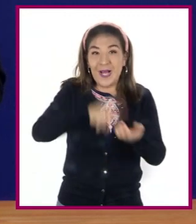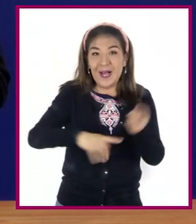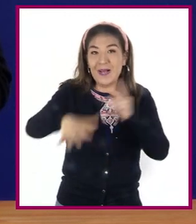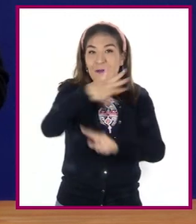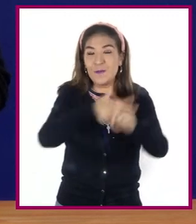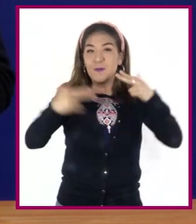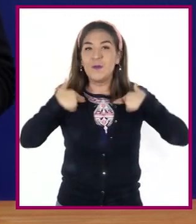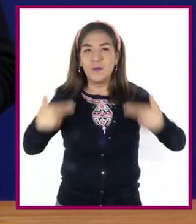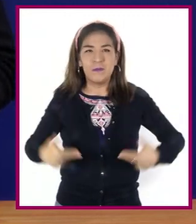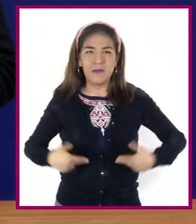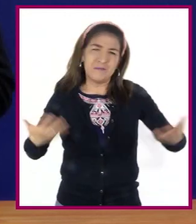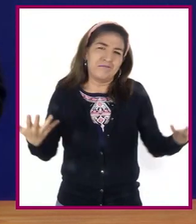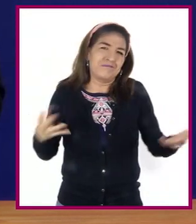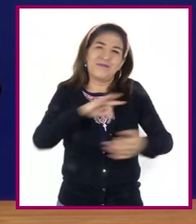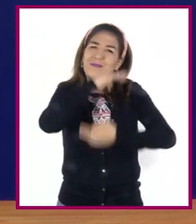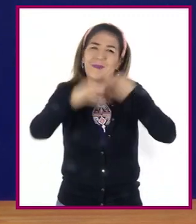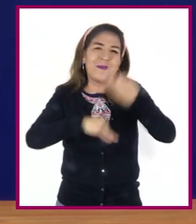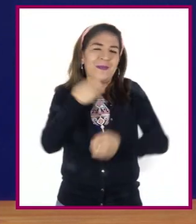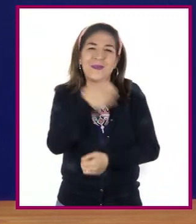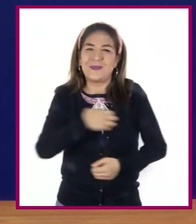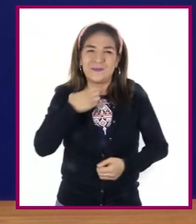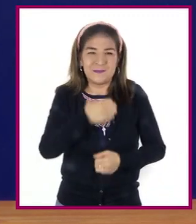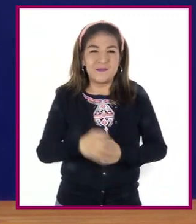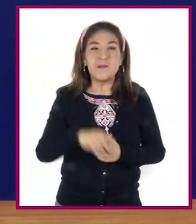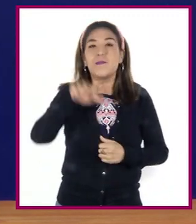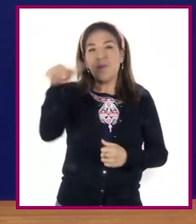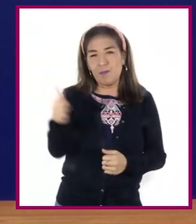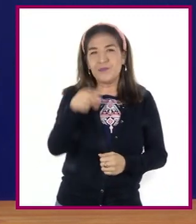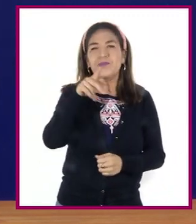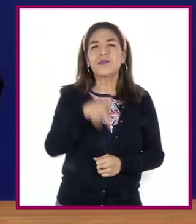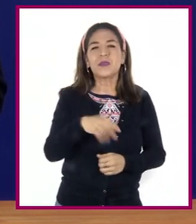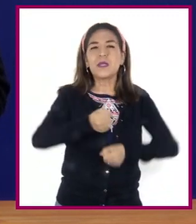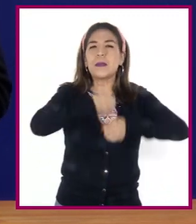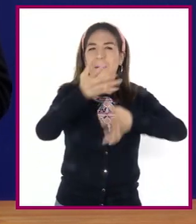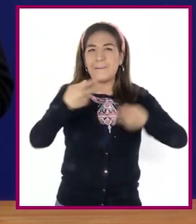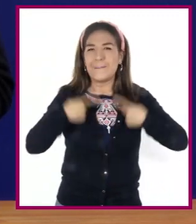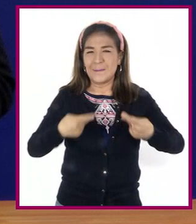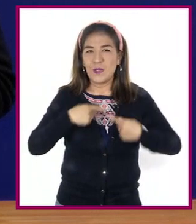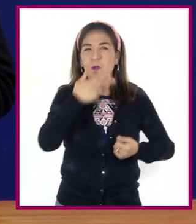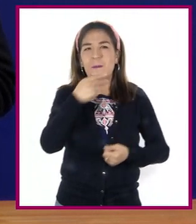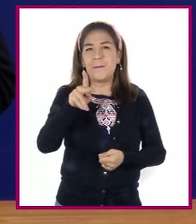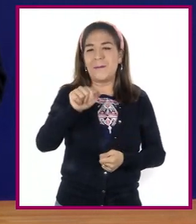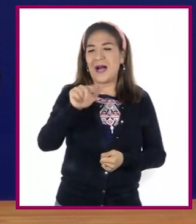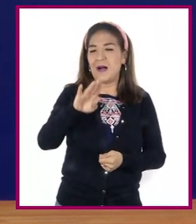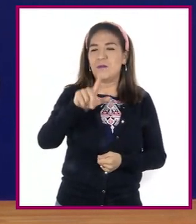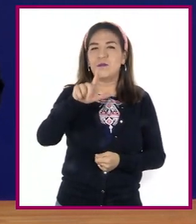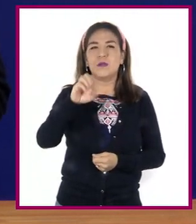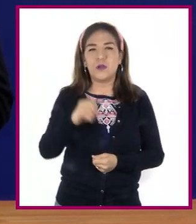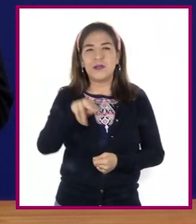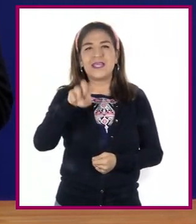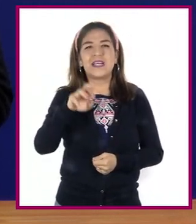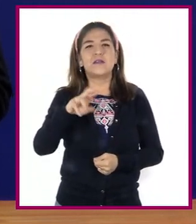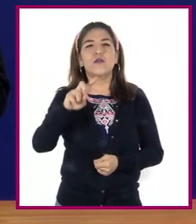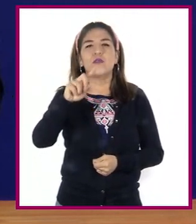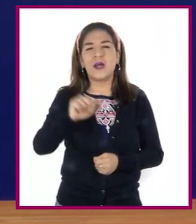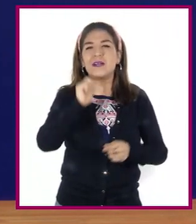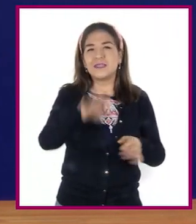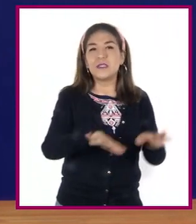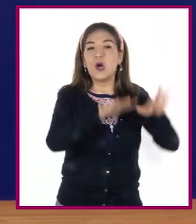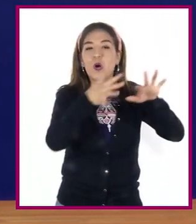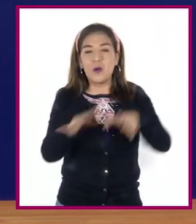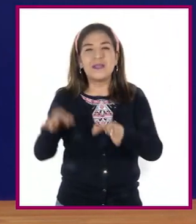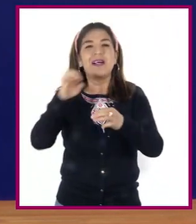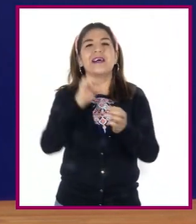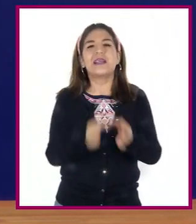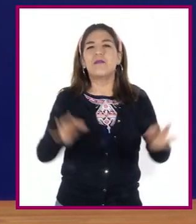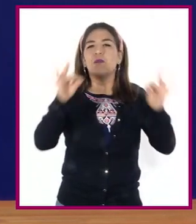todo. Precisamente, otro poeta chileno, Pablo Neruda, escribió una serie de obras llamadas Odas Elementales, donde